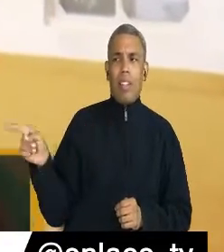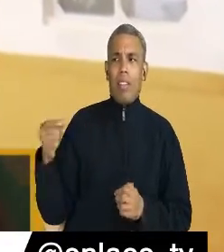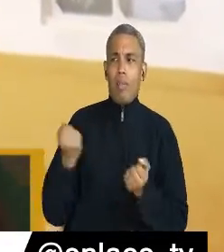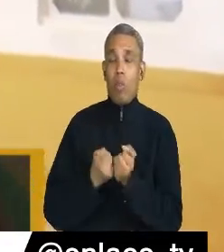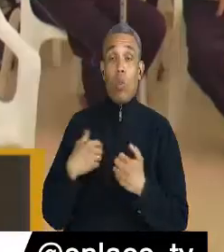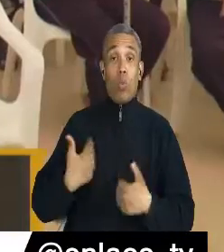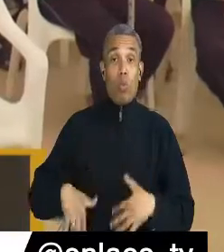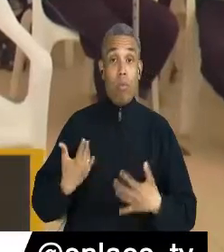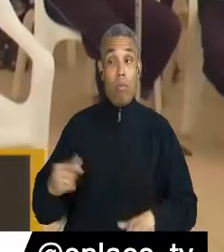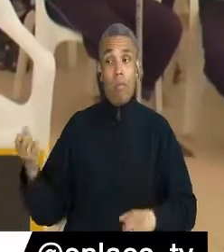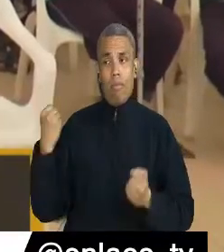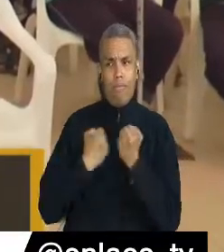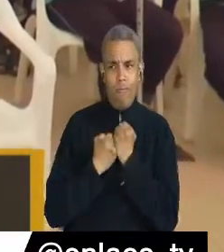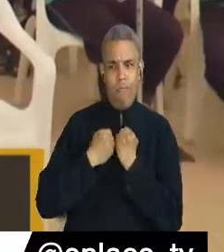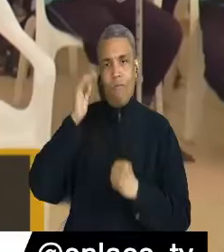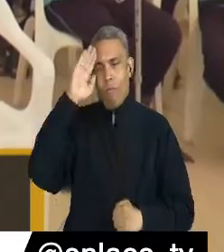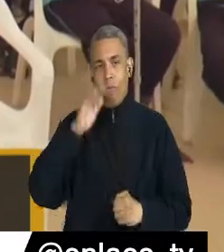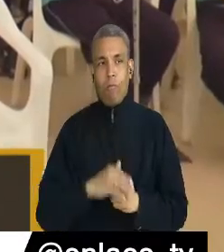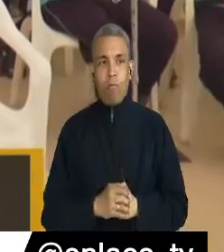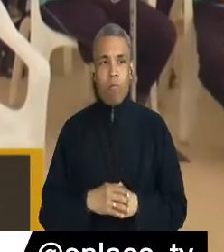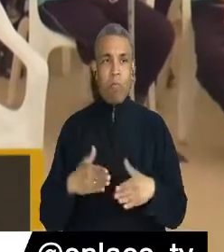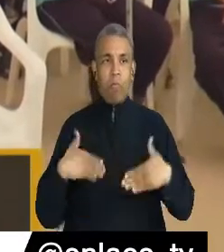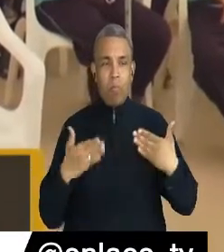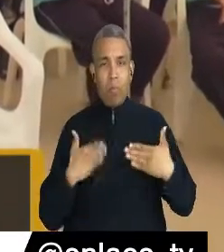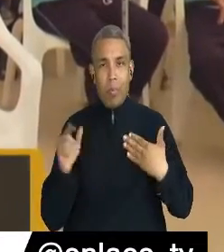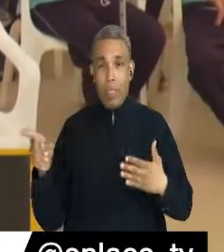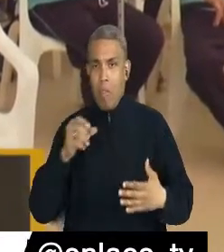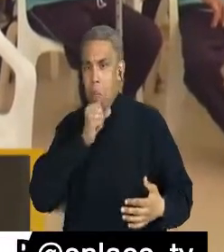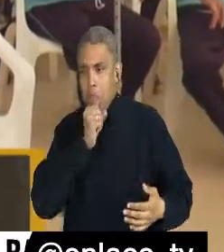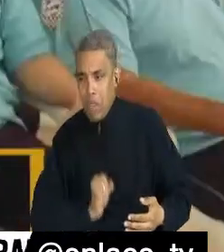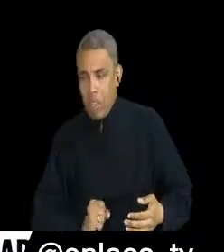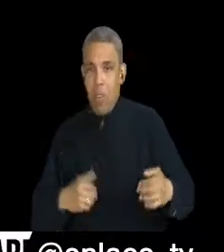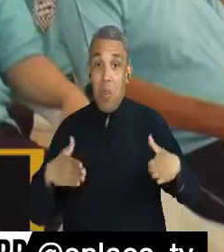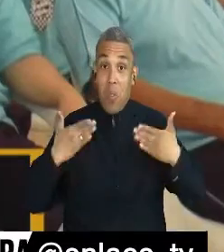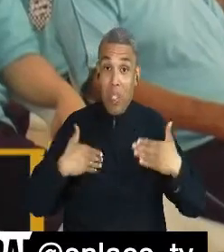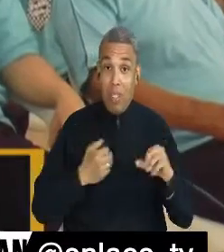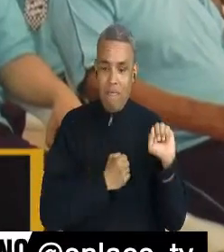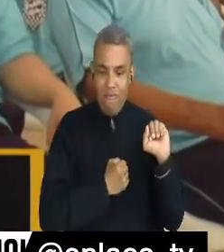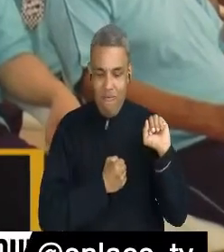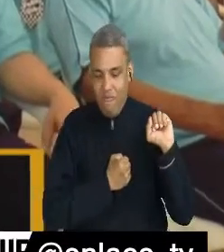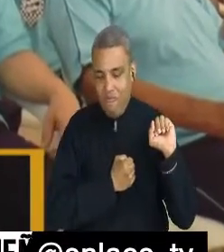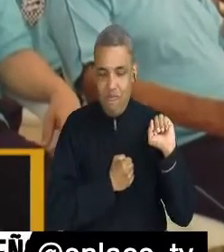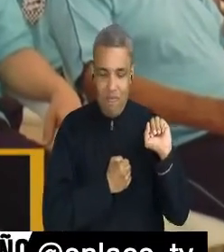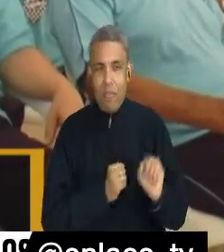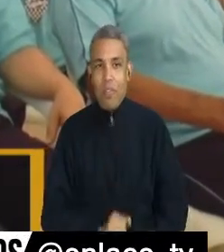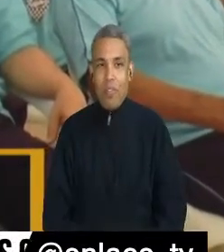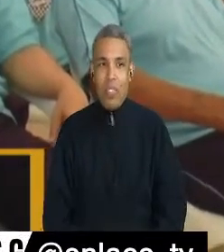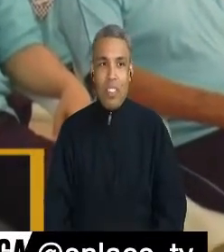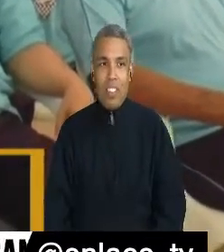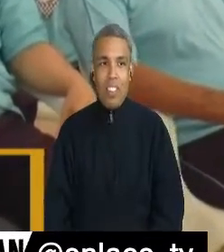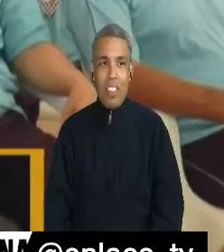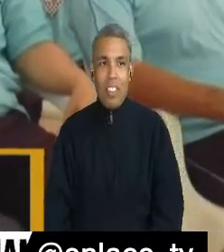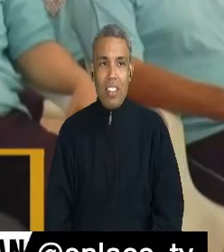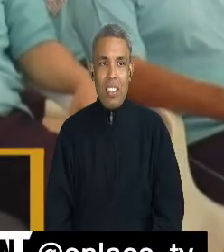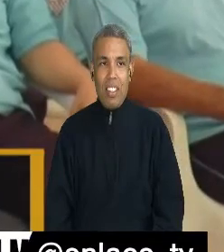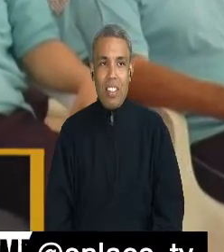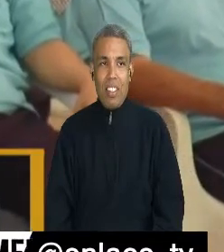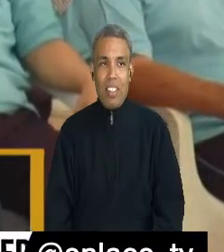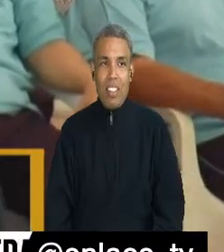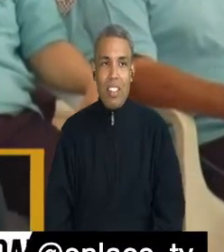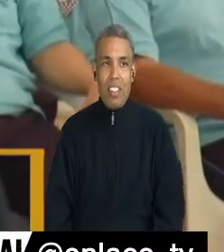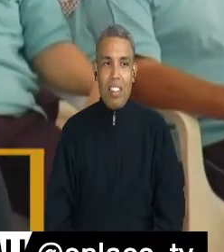de la policía con mucha alegría el señor oviedo celebró su cumpleaños y hasta bailó que todas las niñas de la tarde